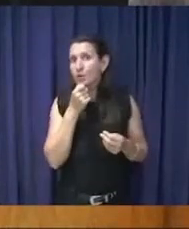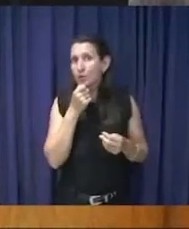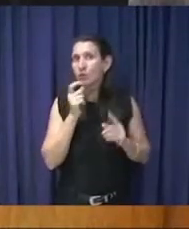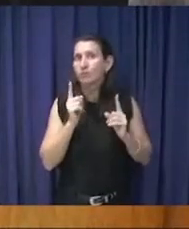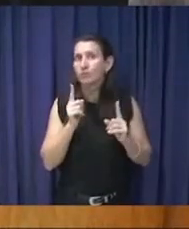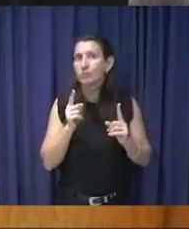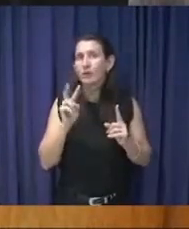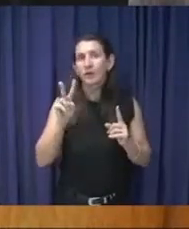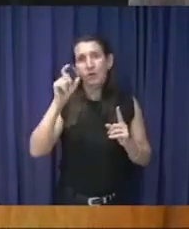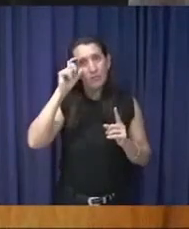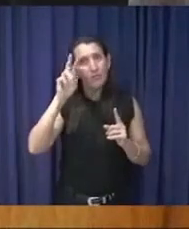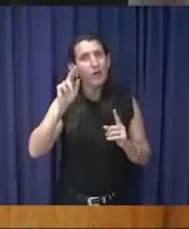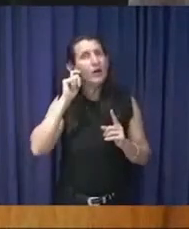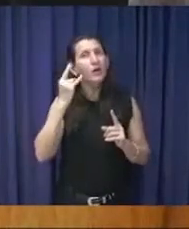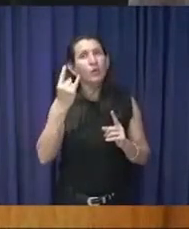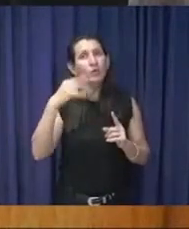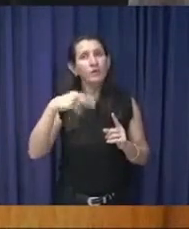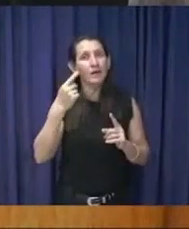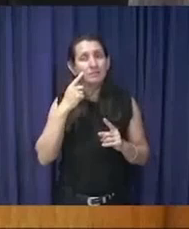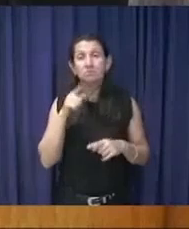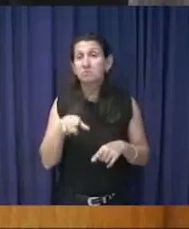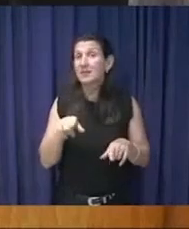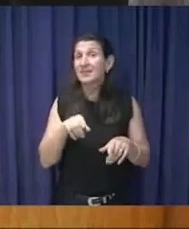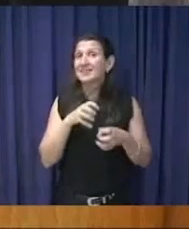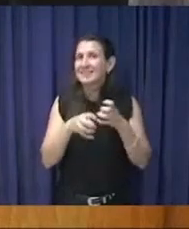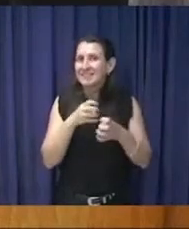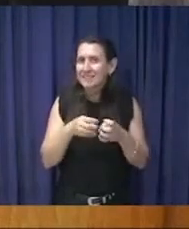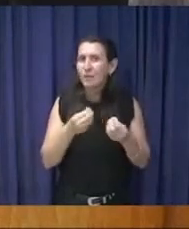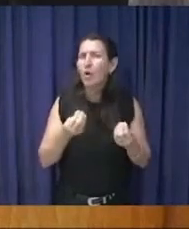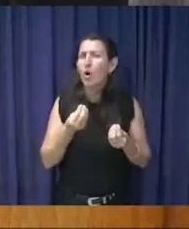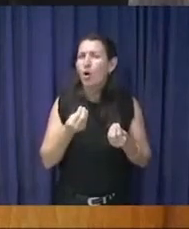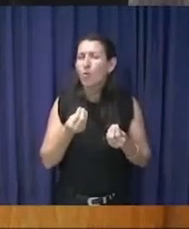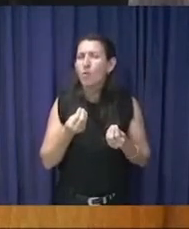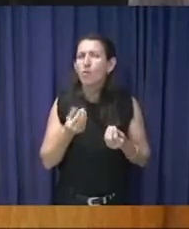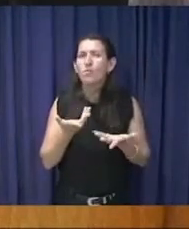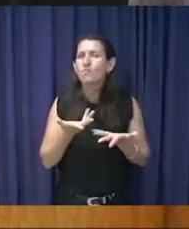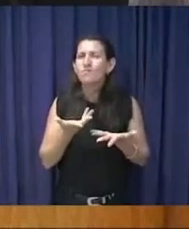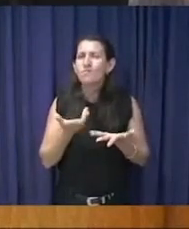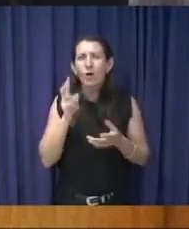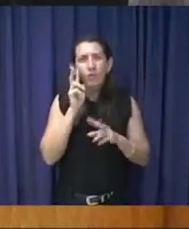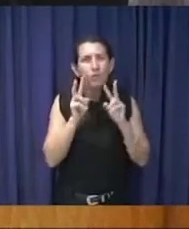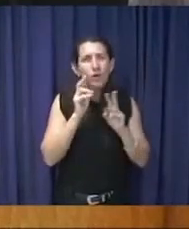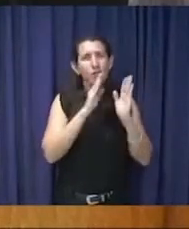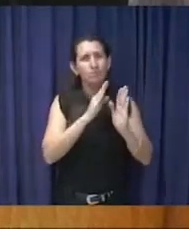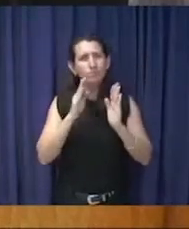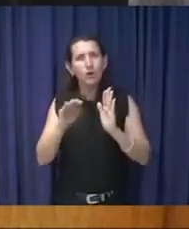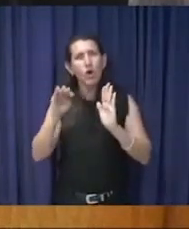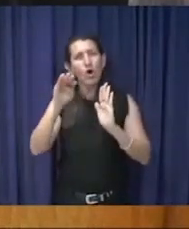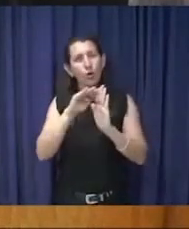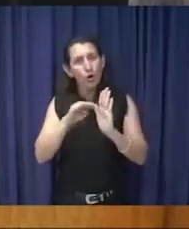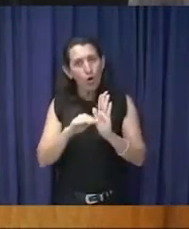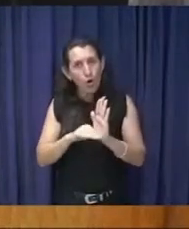concejal Bergunian, que tienen que ver justamente con un sistema de homologación donde se vea cómo se van a establecer los códigos, cómo van a